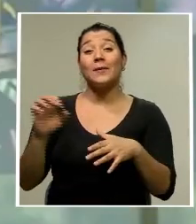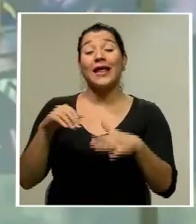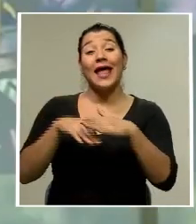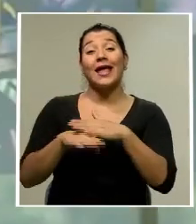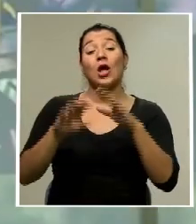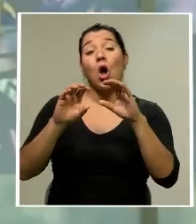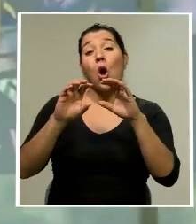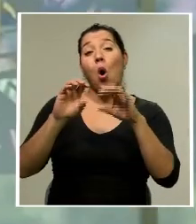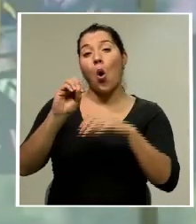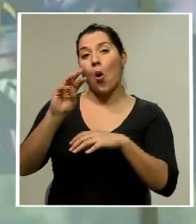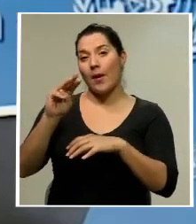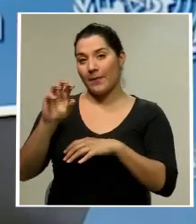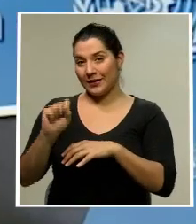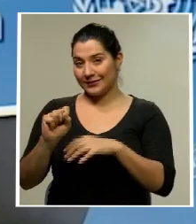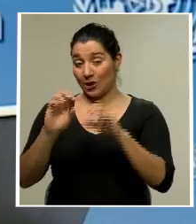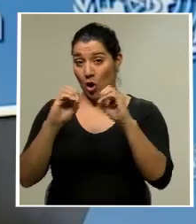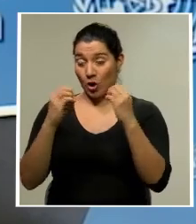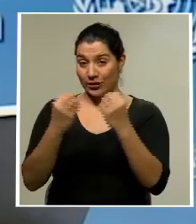Mundial de la Salud.